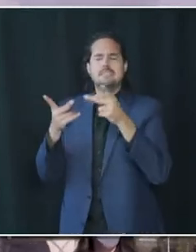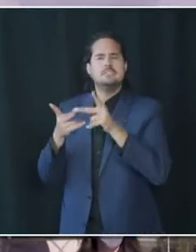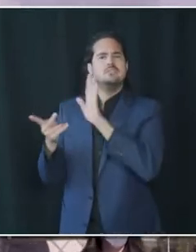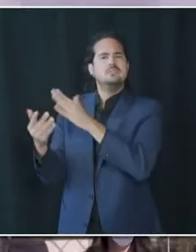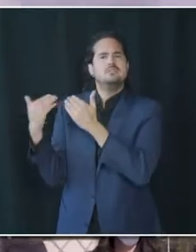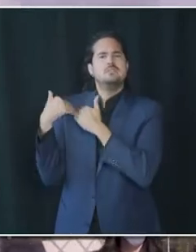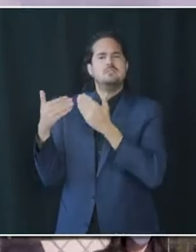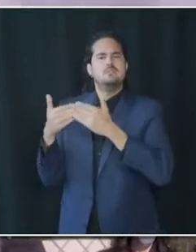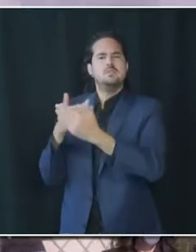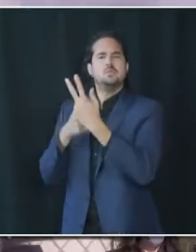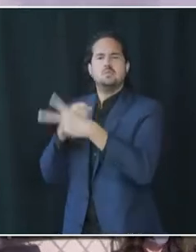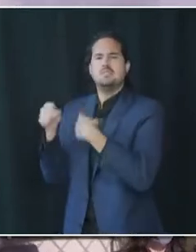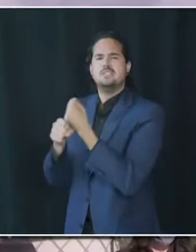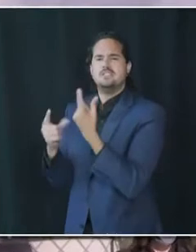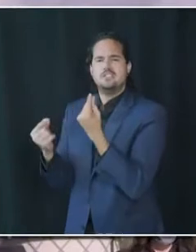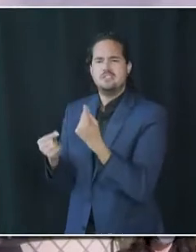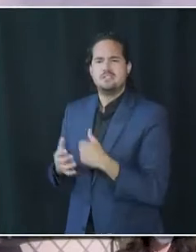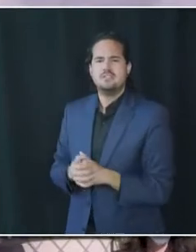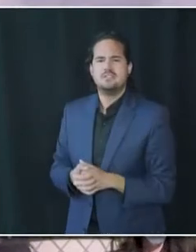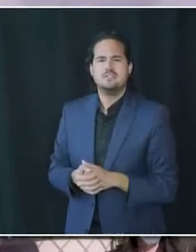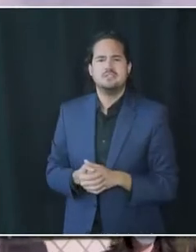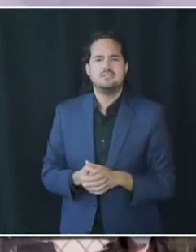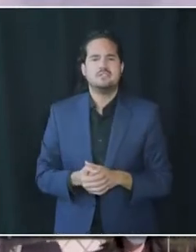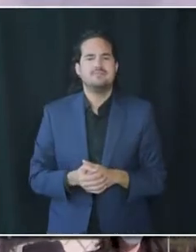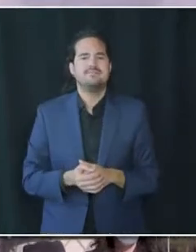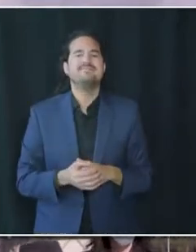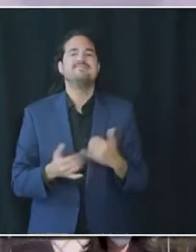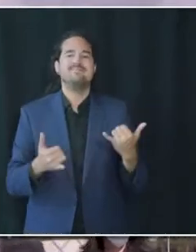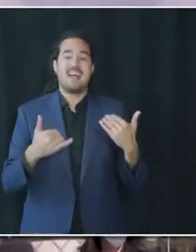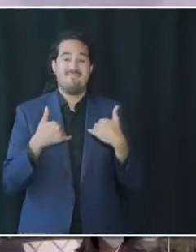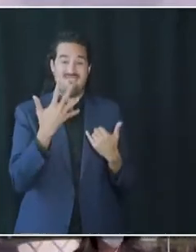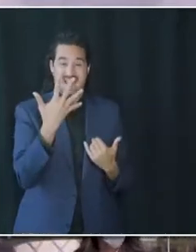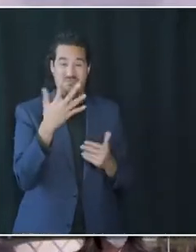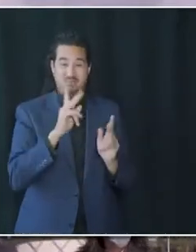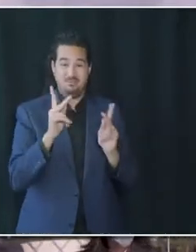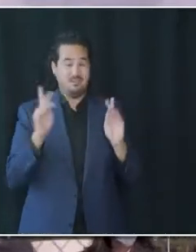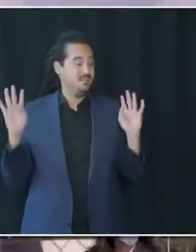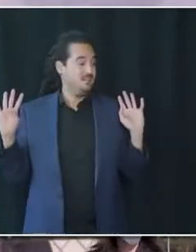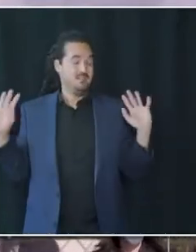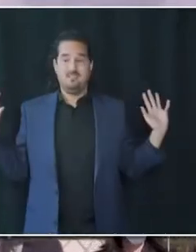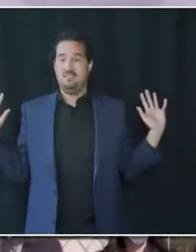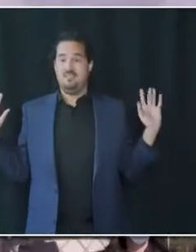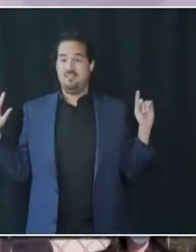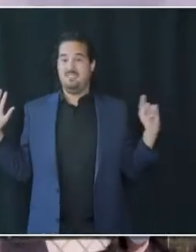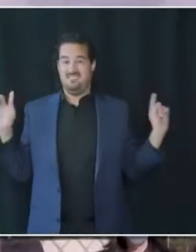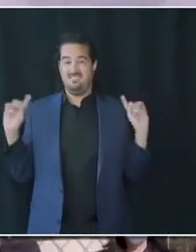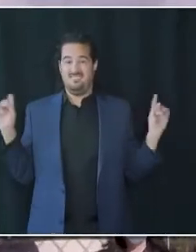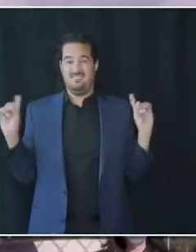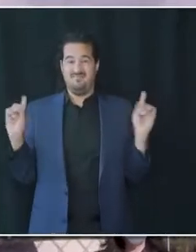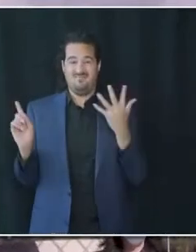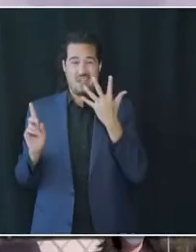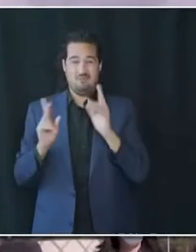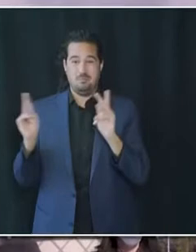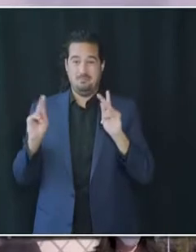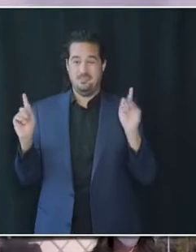me parece que cinco candidatos atrás de mis espaldas para procurador general